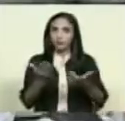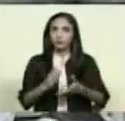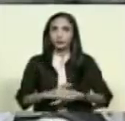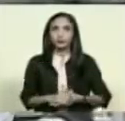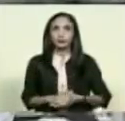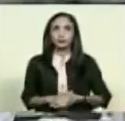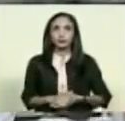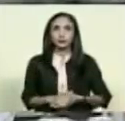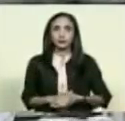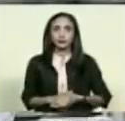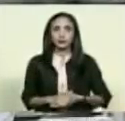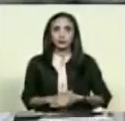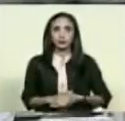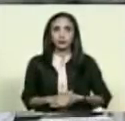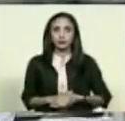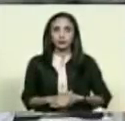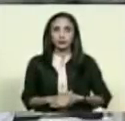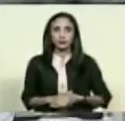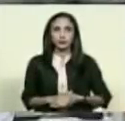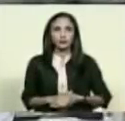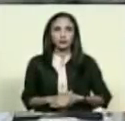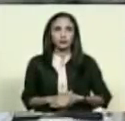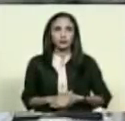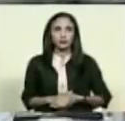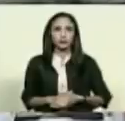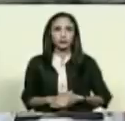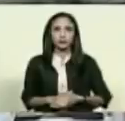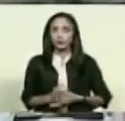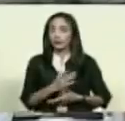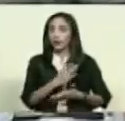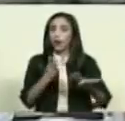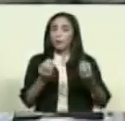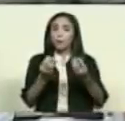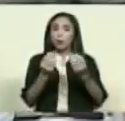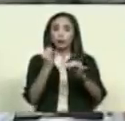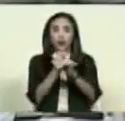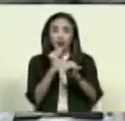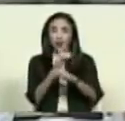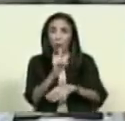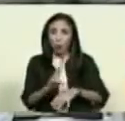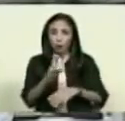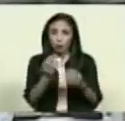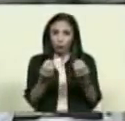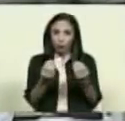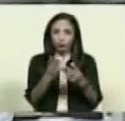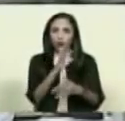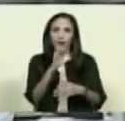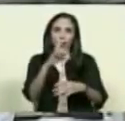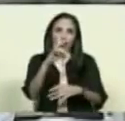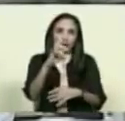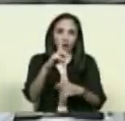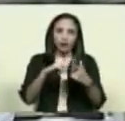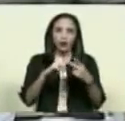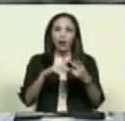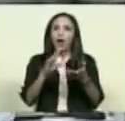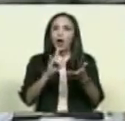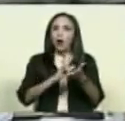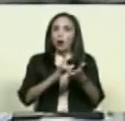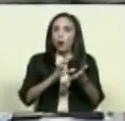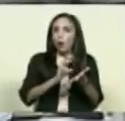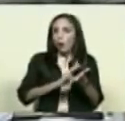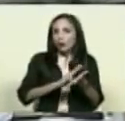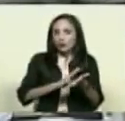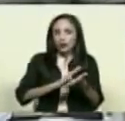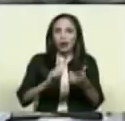la calidad y el número de mensajes y la influencia a nivel de todas las redes